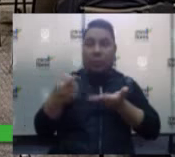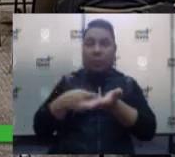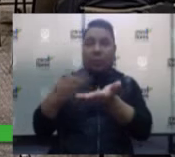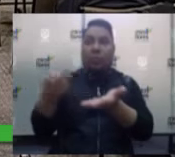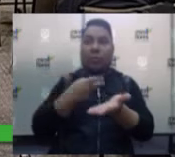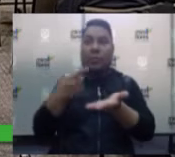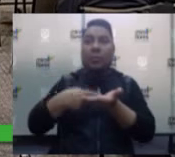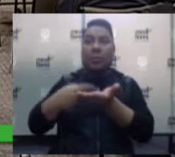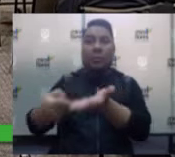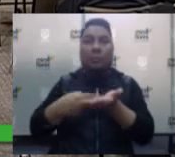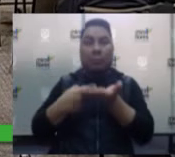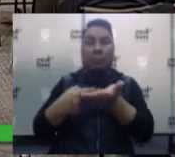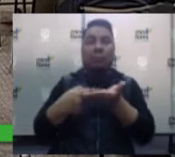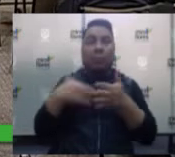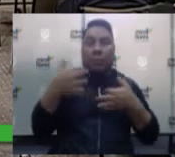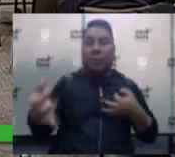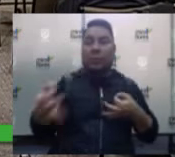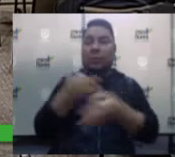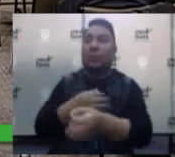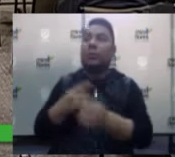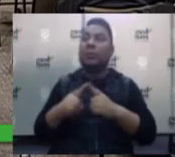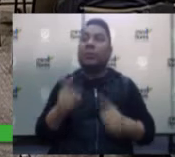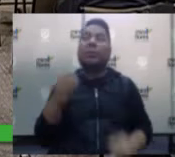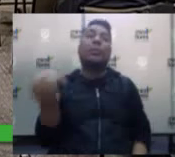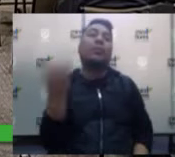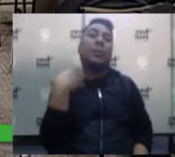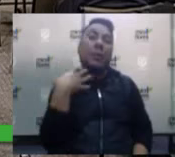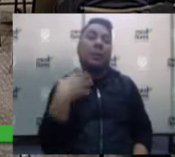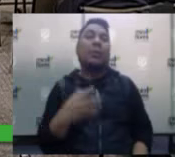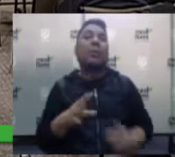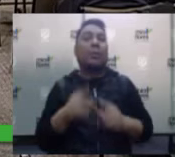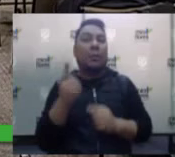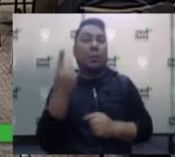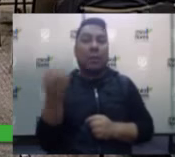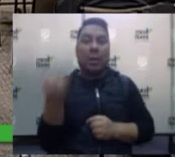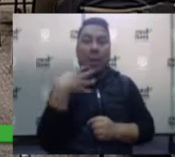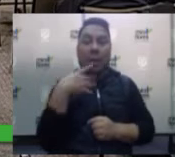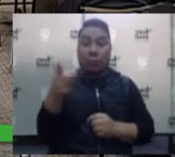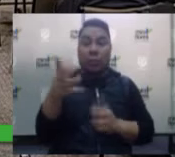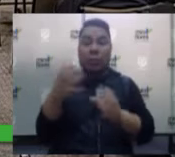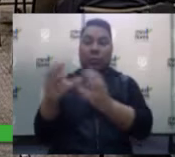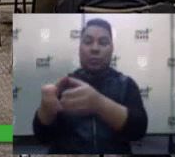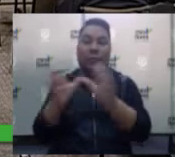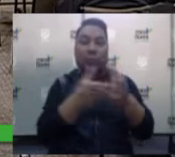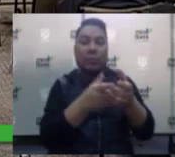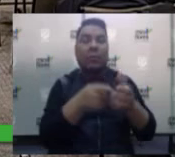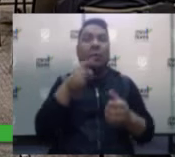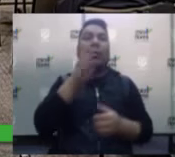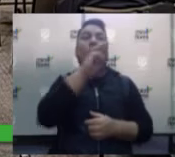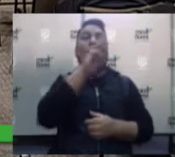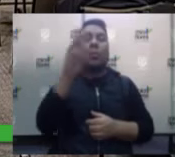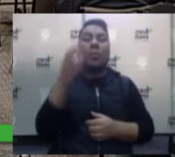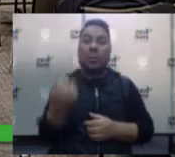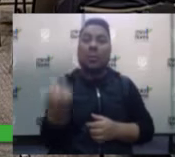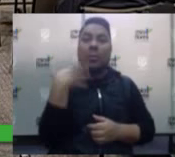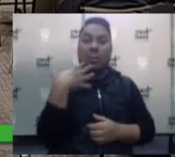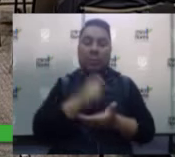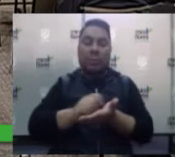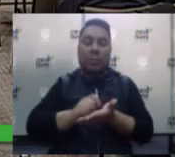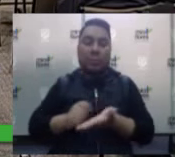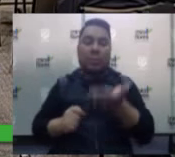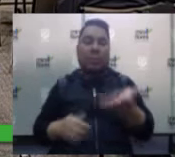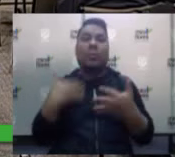coordinar y hacer el cambio, sin embargo nos tienen que comunicar, dado que este plano, como les he señalado, está siendo publicado en la página web, nos tienen que comunicar por escrito